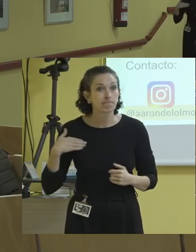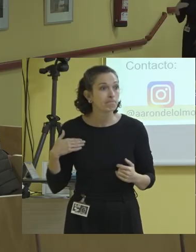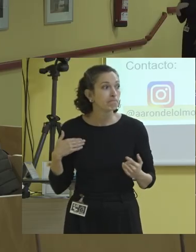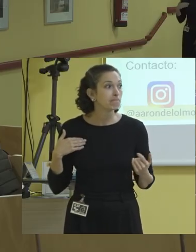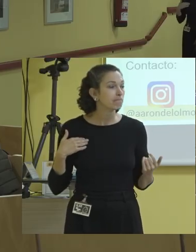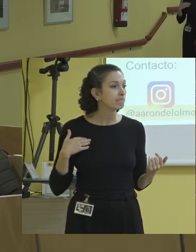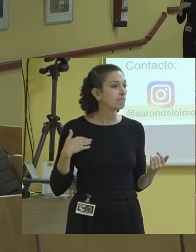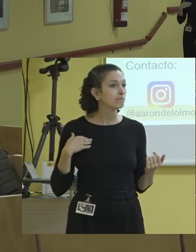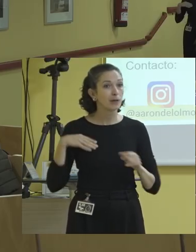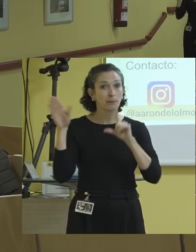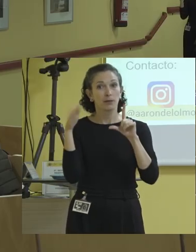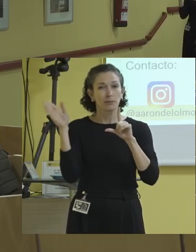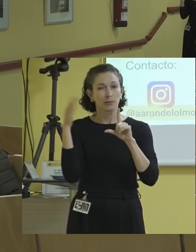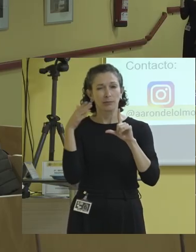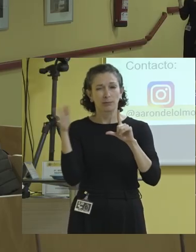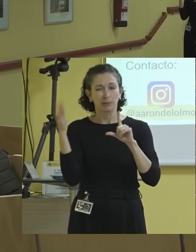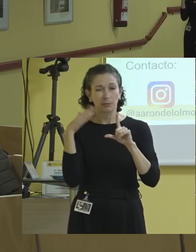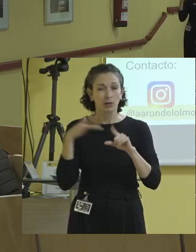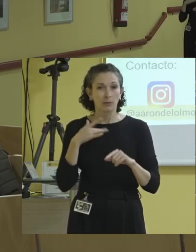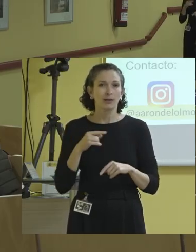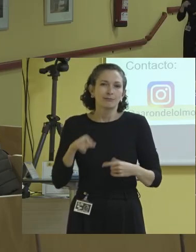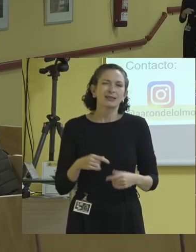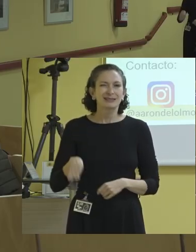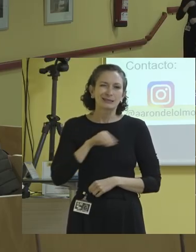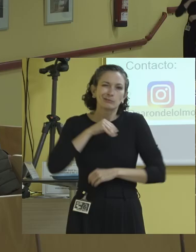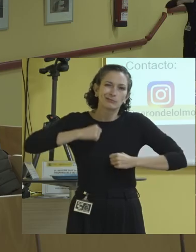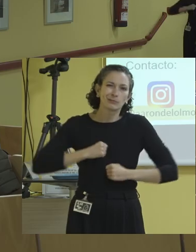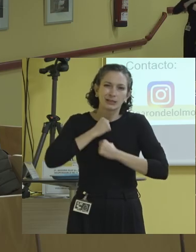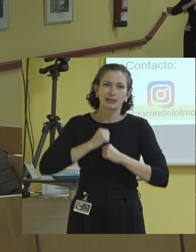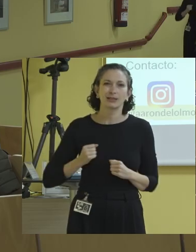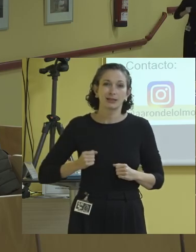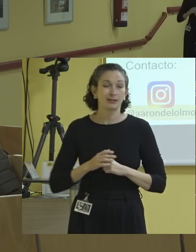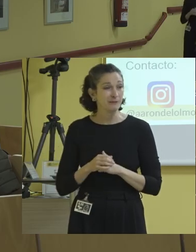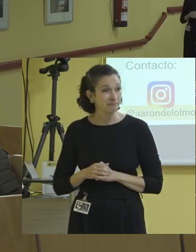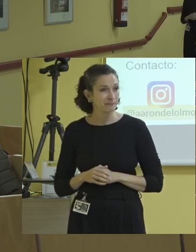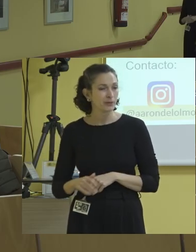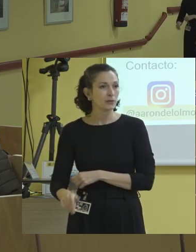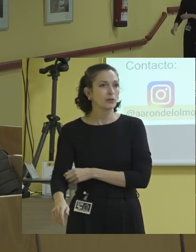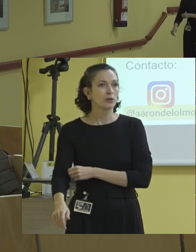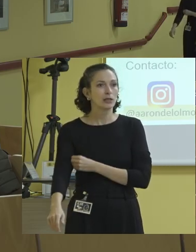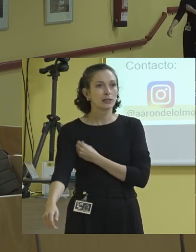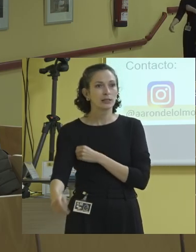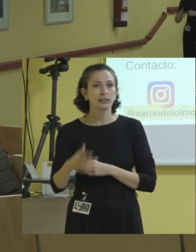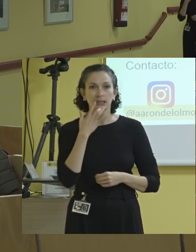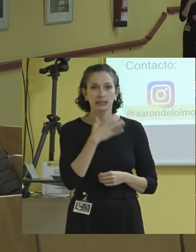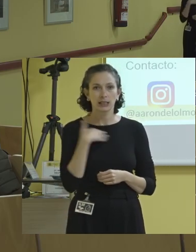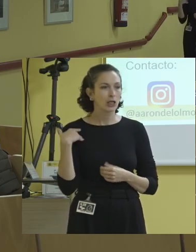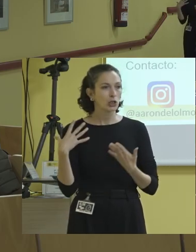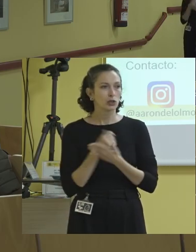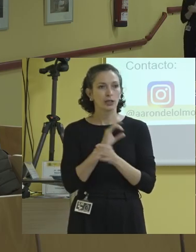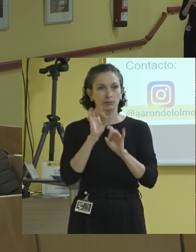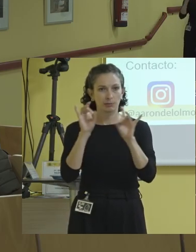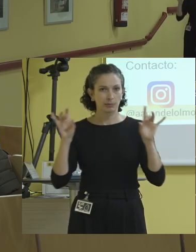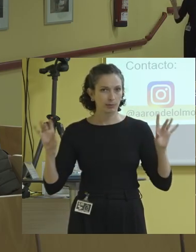Todas esas diapositivas que pasaba rápido, y ¡uy, qué pena! Todos nos quedamos con mucha pena. Pero las puedo pasar todas si queréis, sin problema.